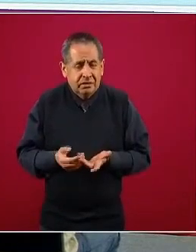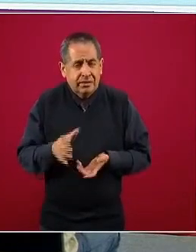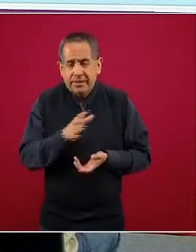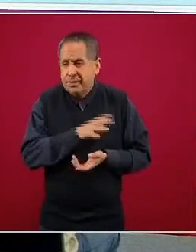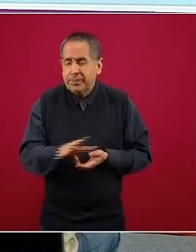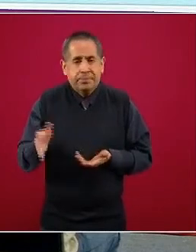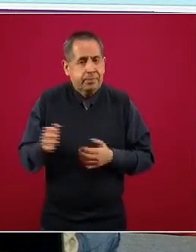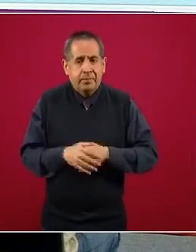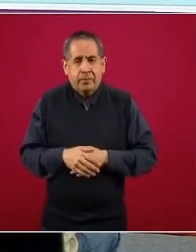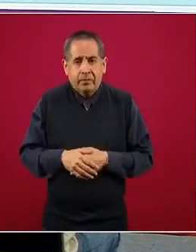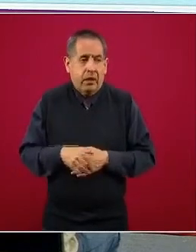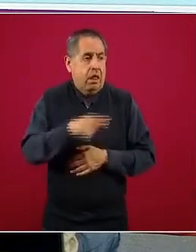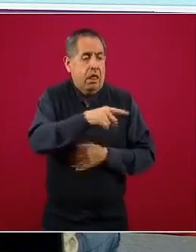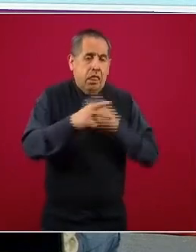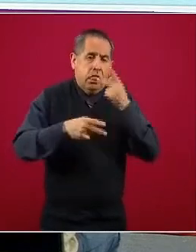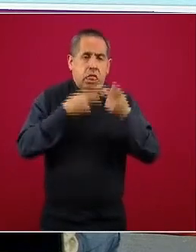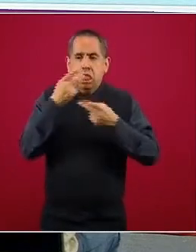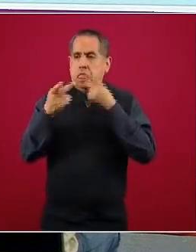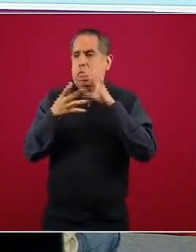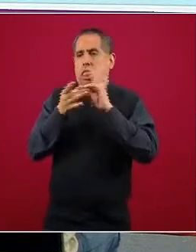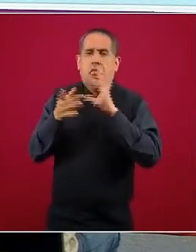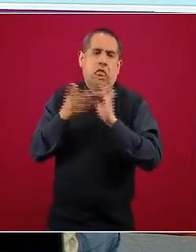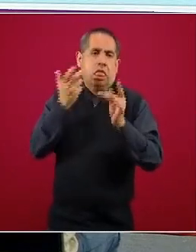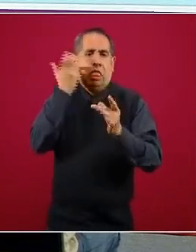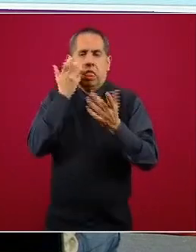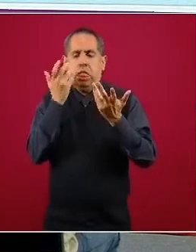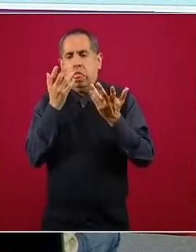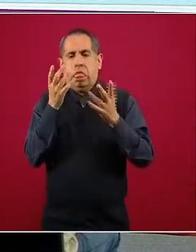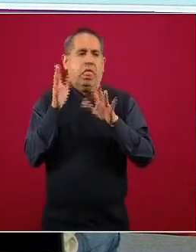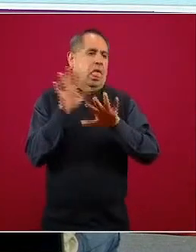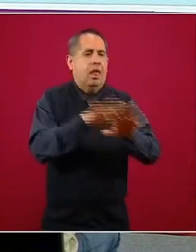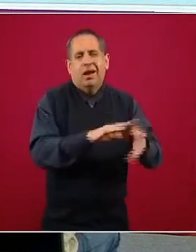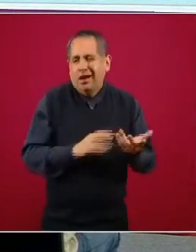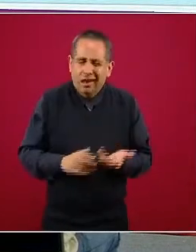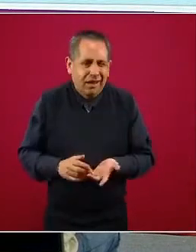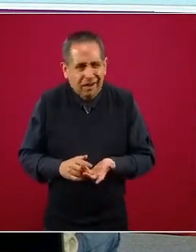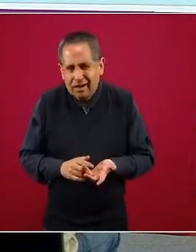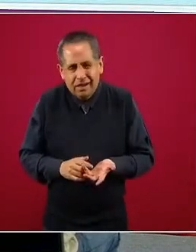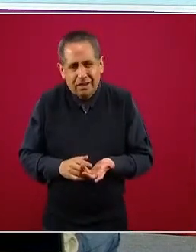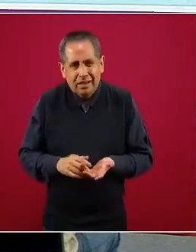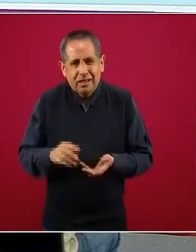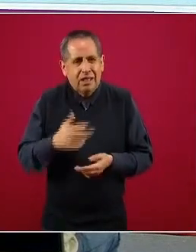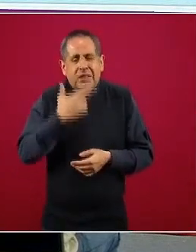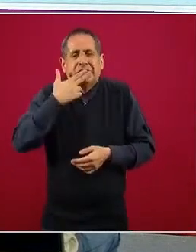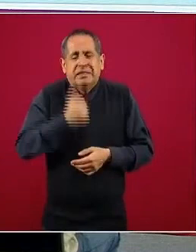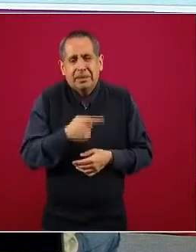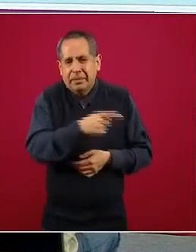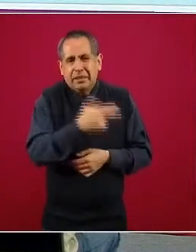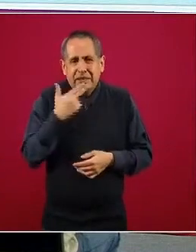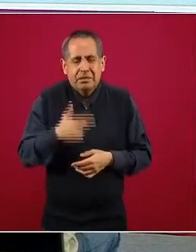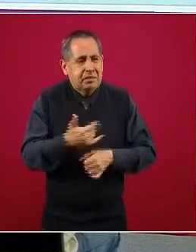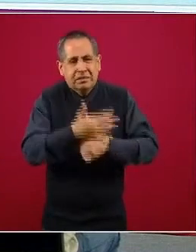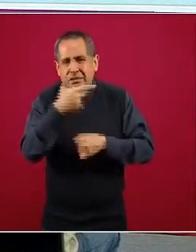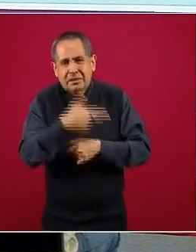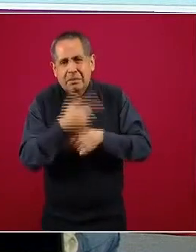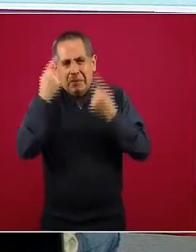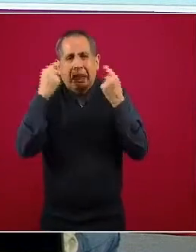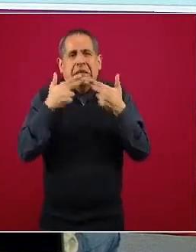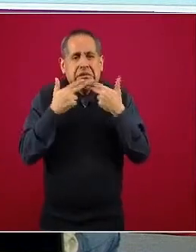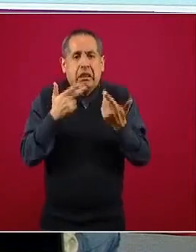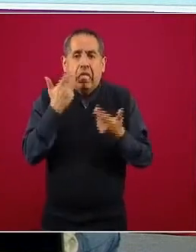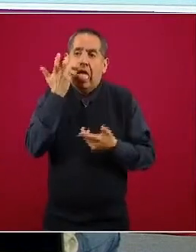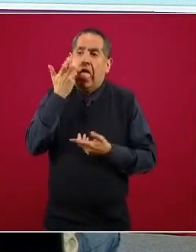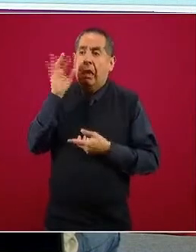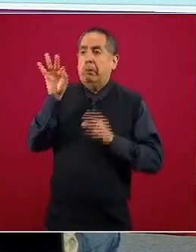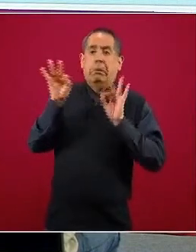impresionante, cómo el discurso se ha distorsionado a un tema absolutamente inútil, estorboso, que nos